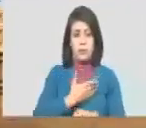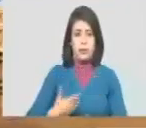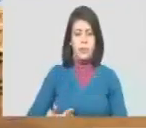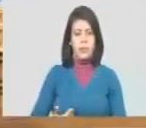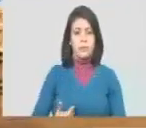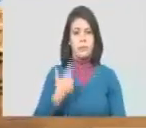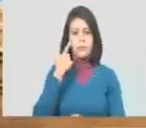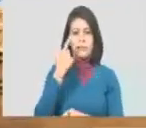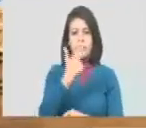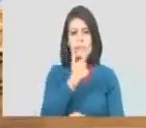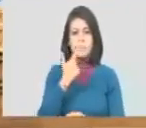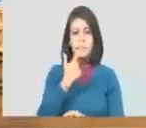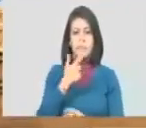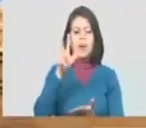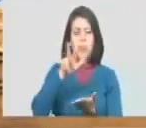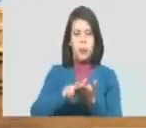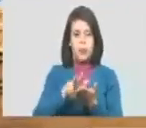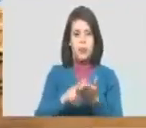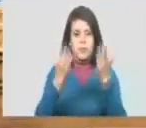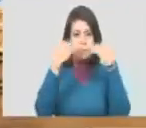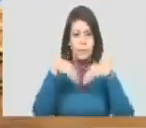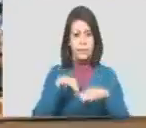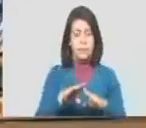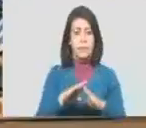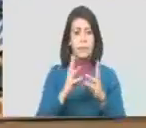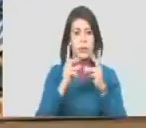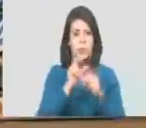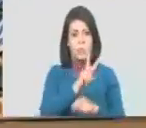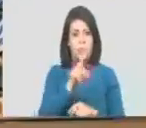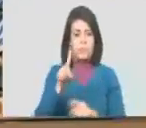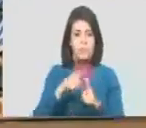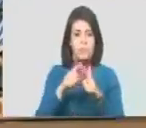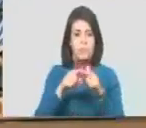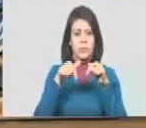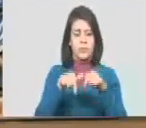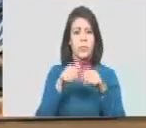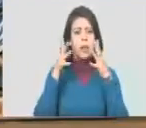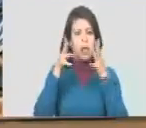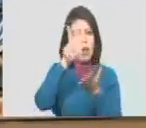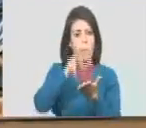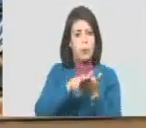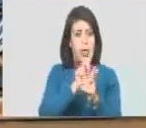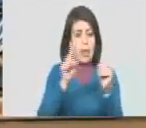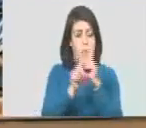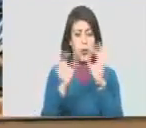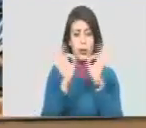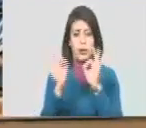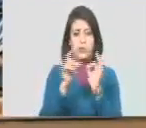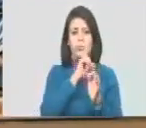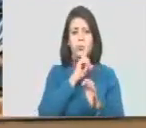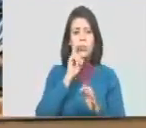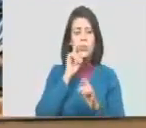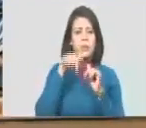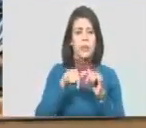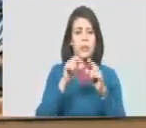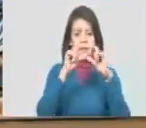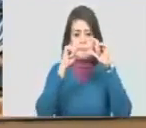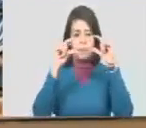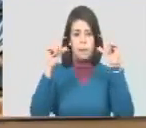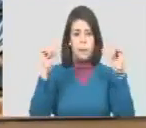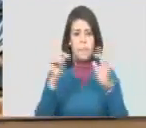presidente. En consideración el acápite. Aprobado. Siguiente. 32º. Se sugiere aprobar sin modificación la denominación del